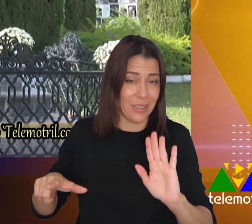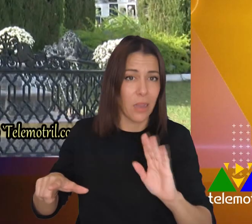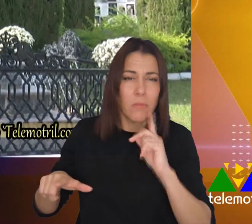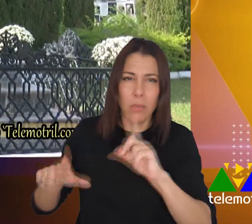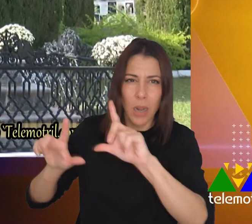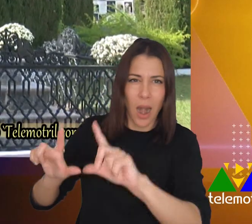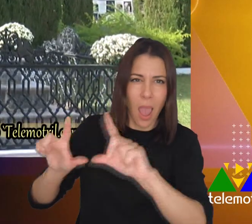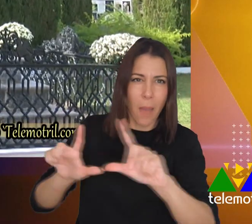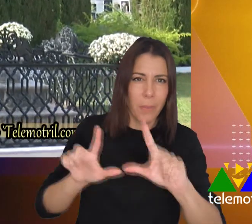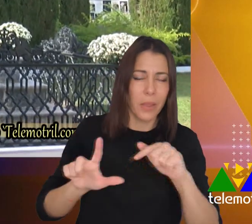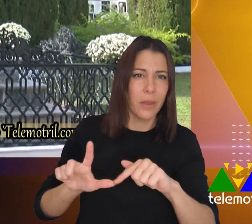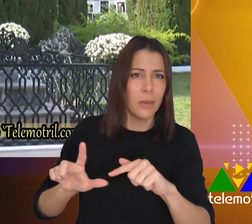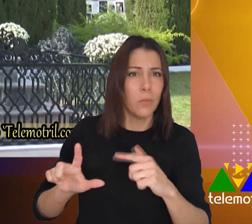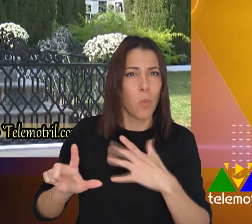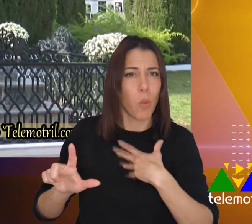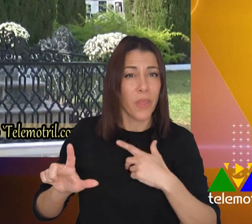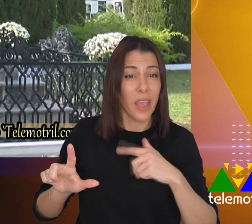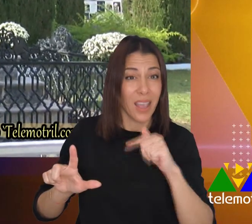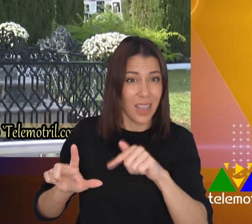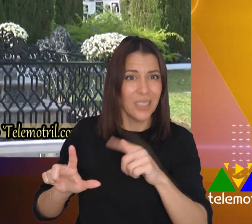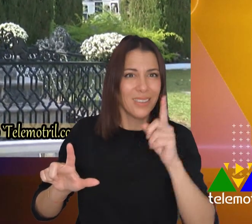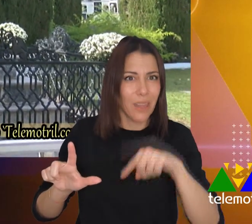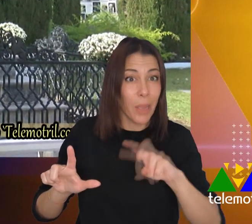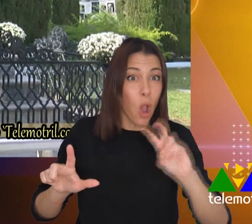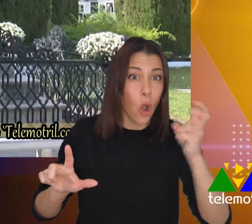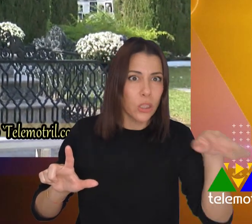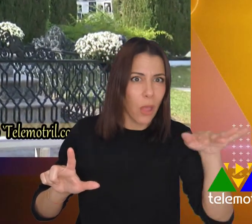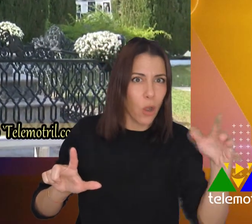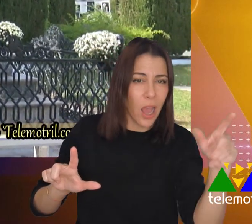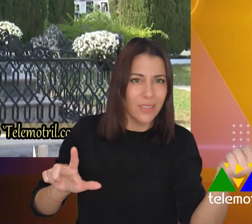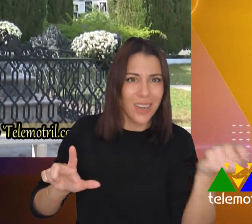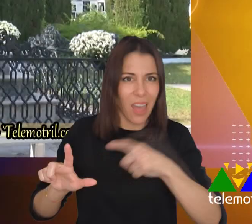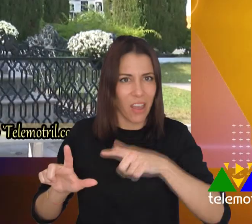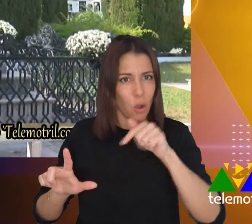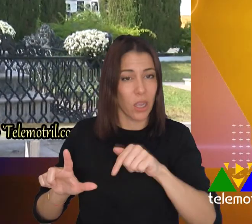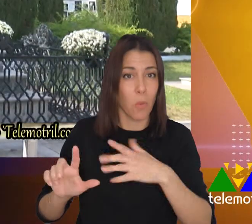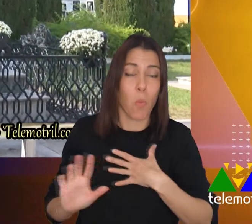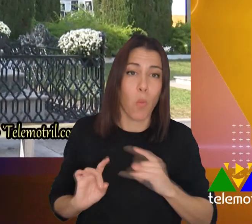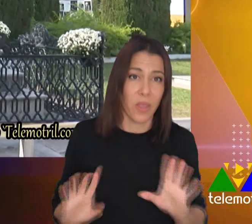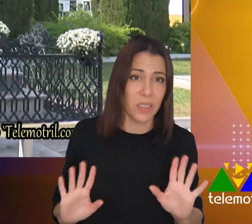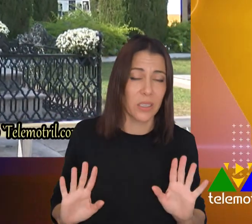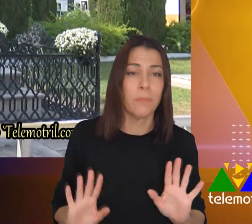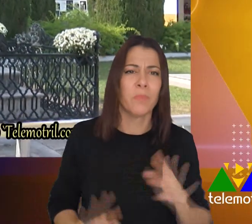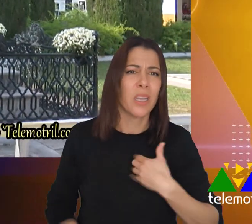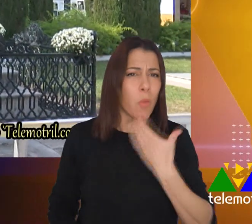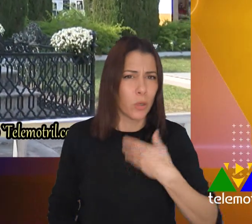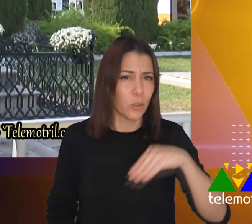debieron ser trasladados de otro sitio. Porque hay algunas fechas por eso te he preguntado, porque yo estoy viendo, por